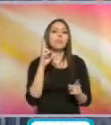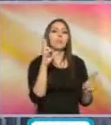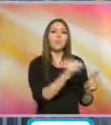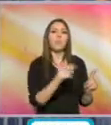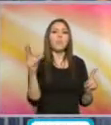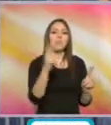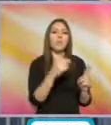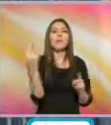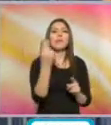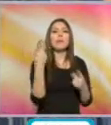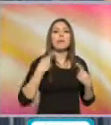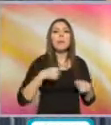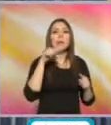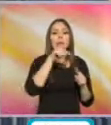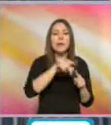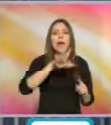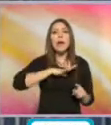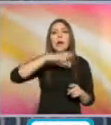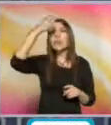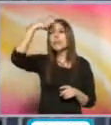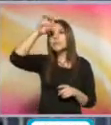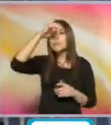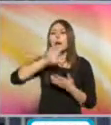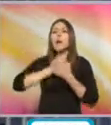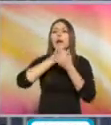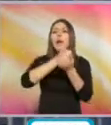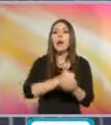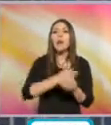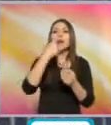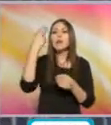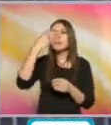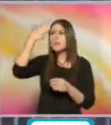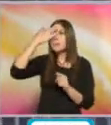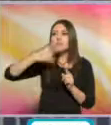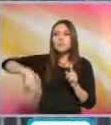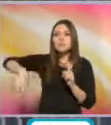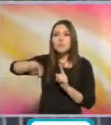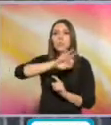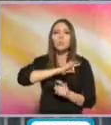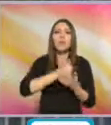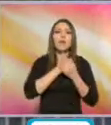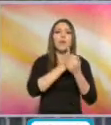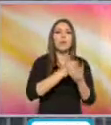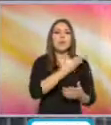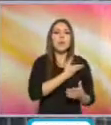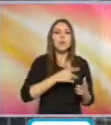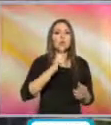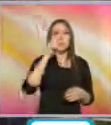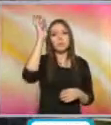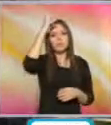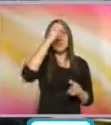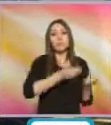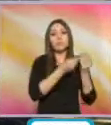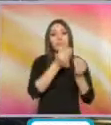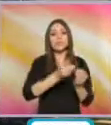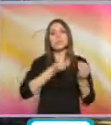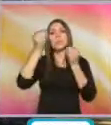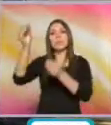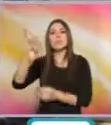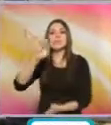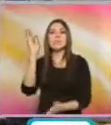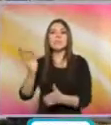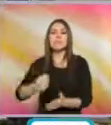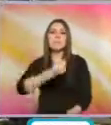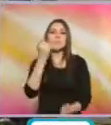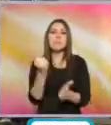necesita gente que tenga la experiencia, que sepa cómo trabaja el Congreso y sobre todo que tenga relaciones y pueda operarle de una manera más efectiva en el Congreso.